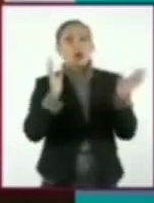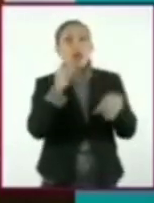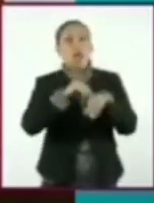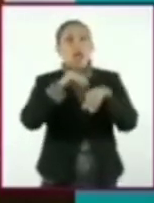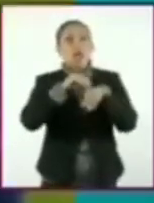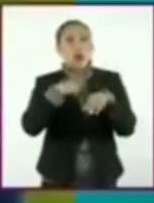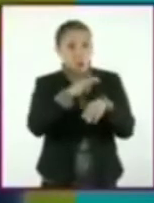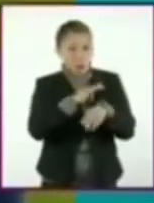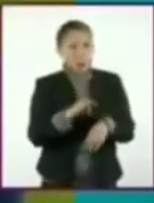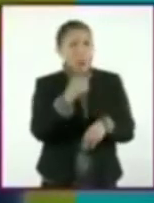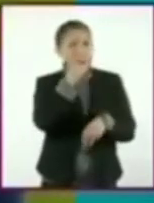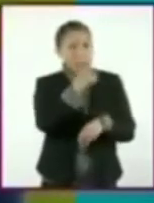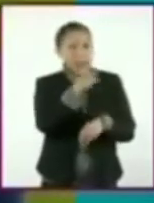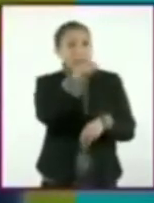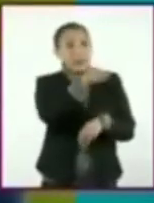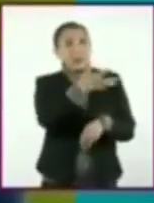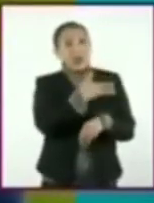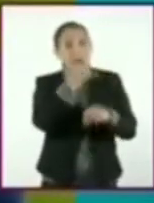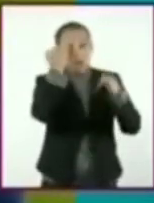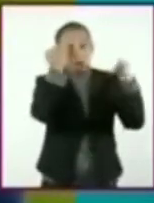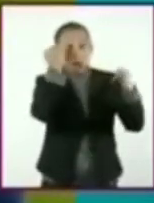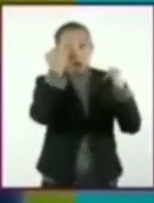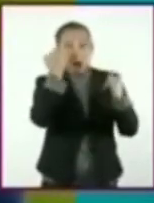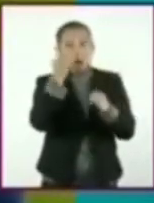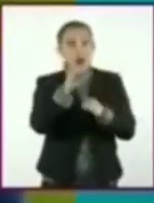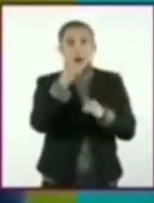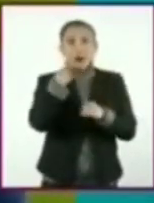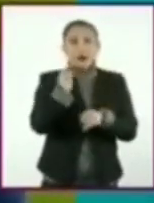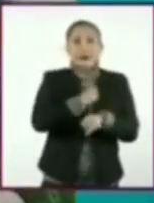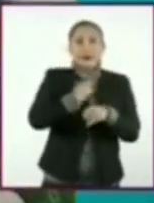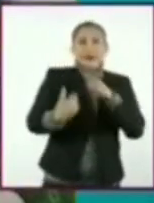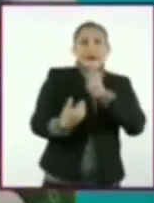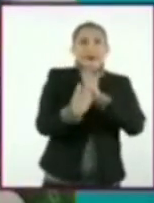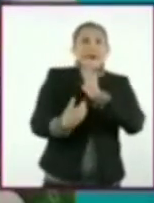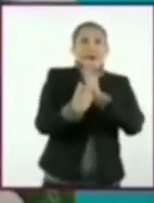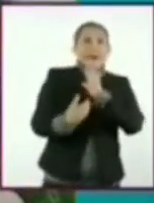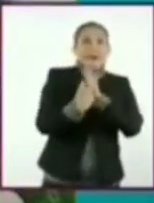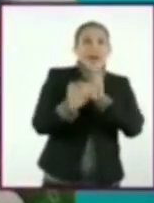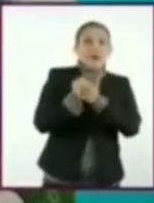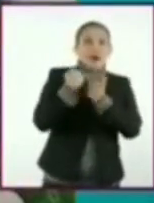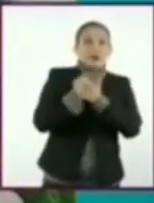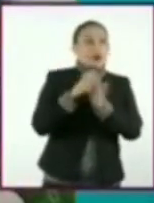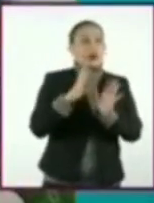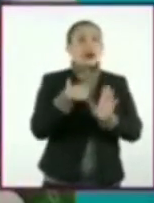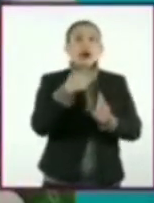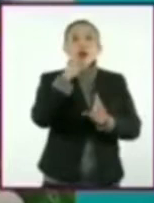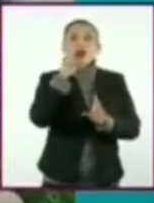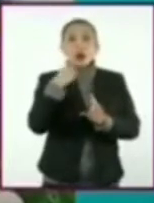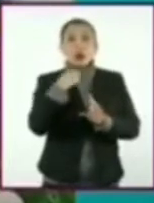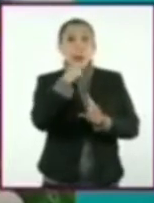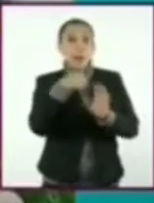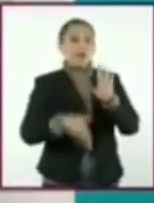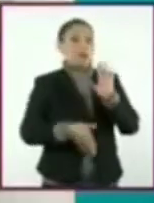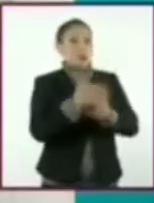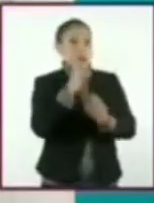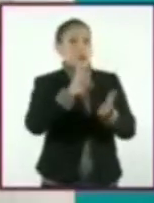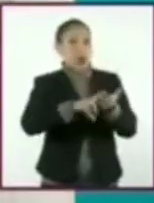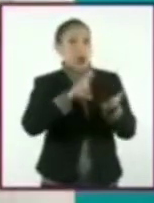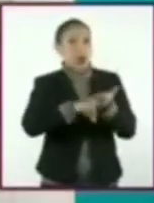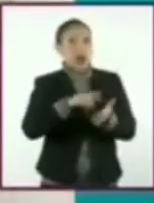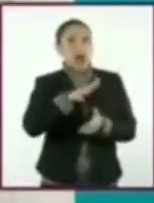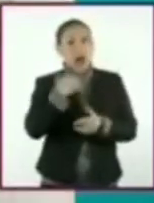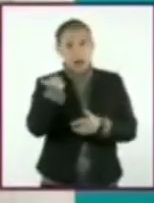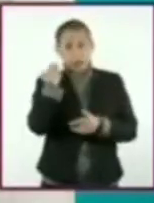verdad, que él tenga, en caso de que ya no aguante la presión, que sepa decir no y también que sepa irse. También es muy válido.